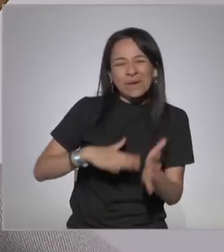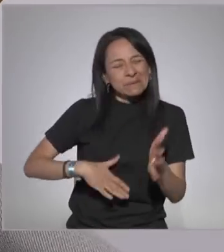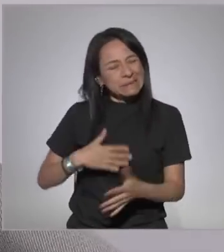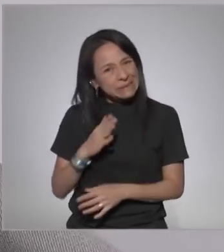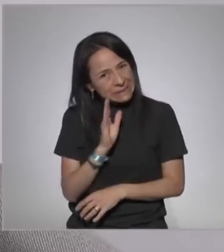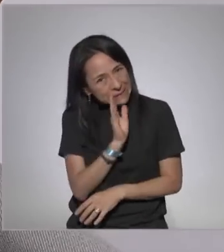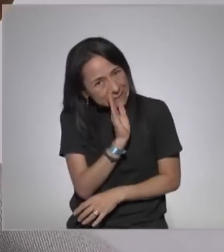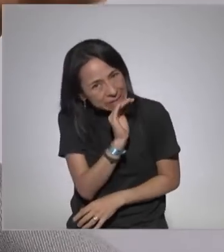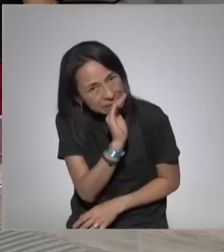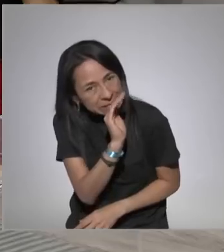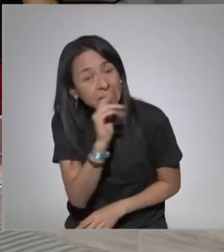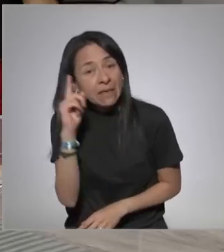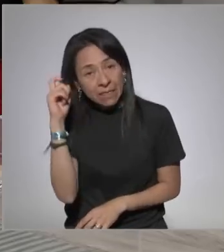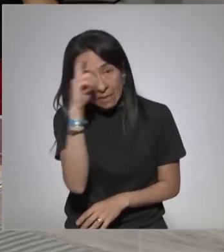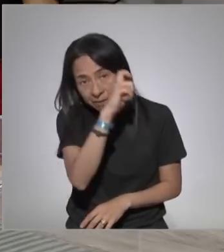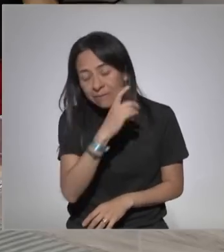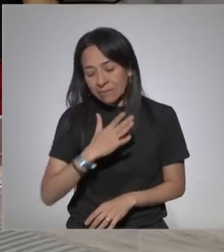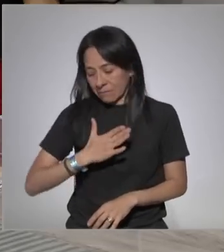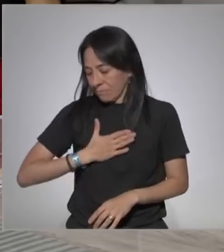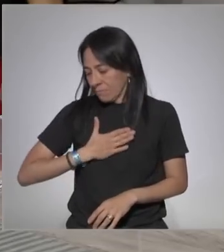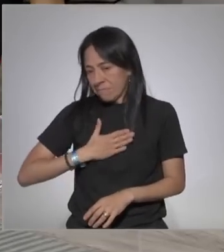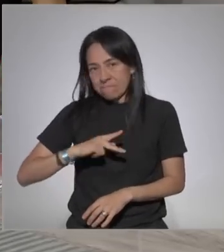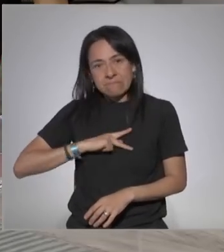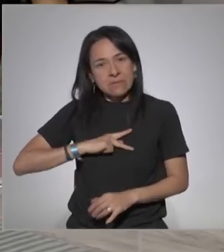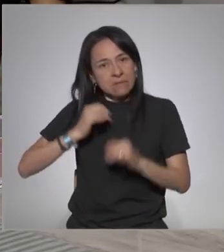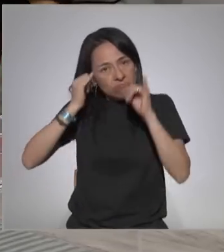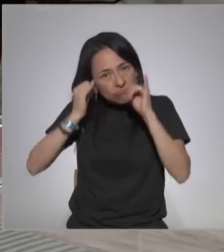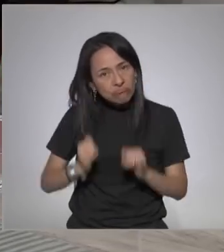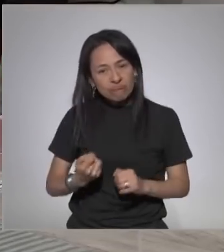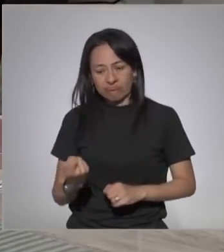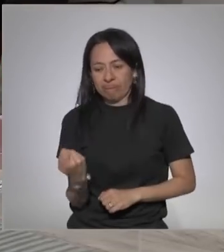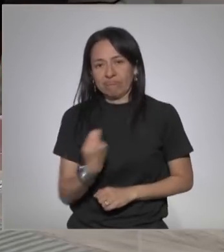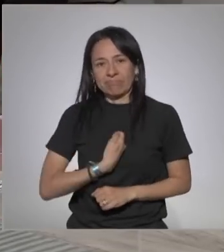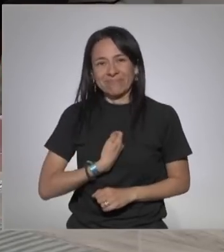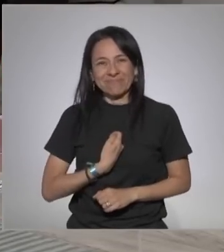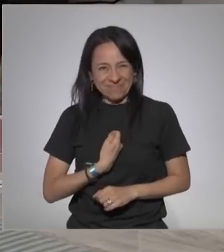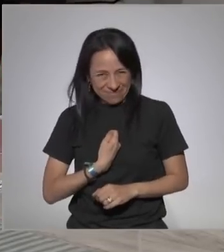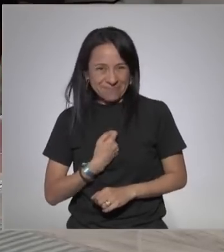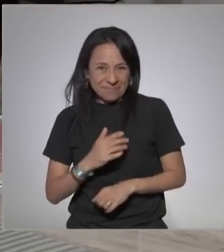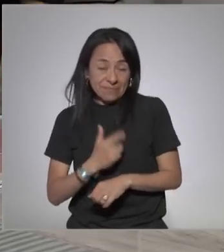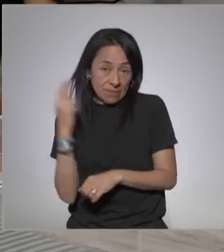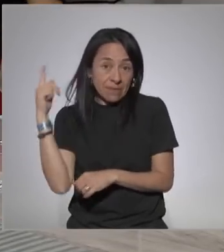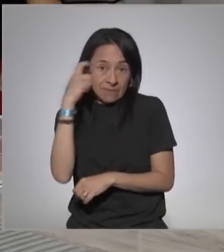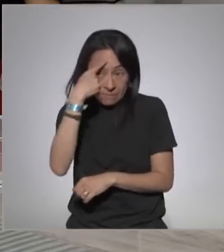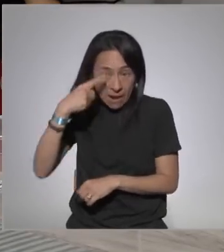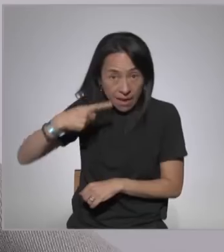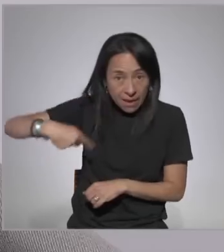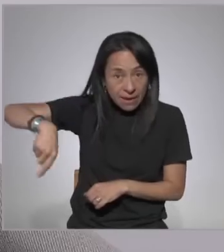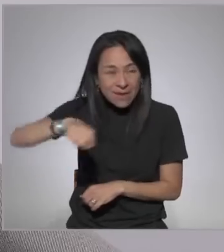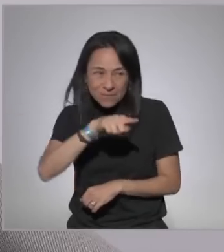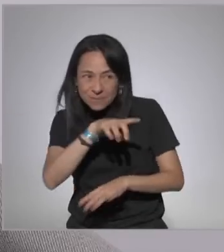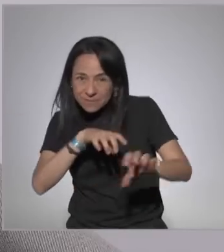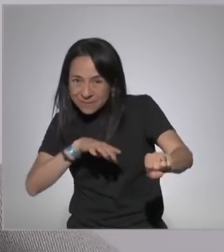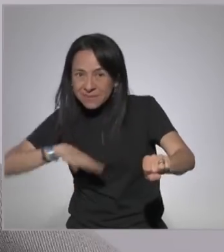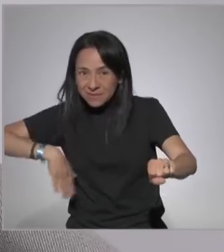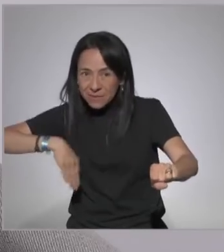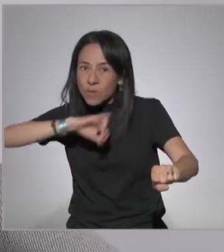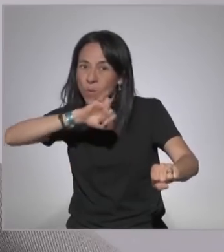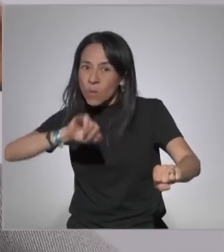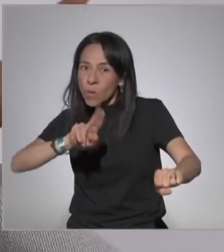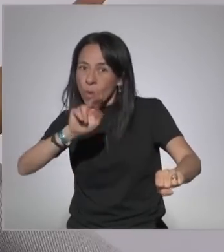esta individualidad. Y ahí vuelvo con lo que decía Juan, en el sentido de